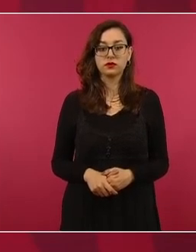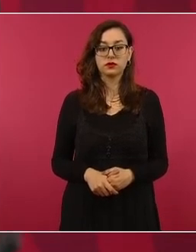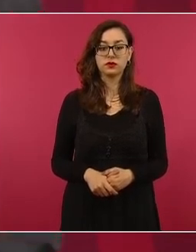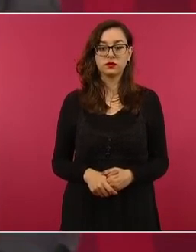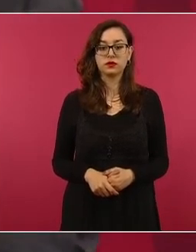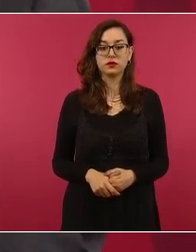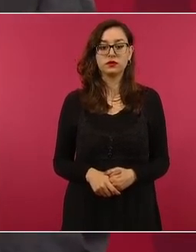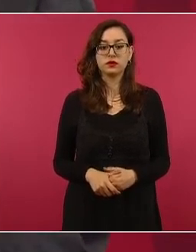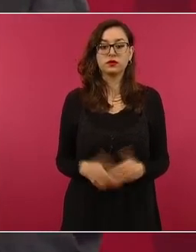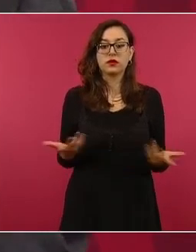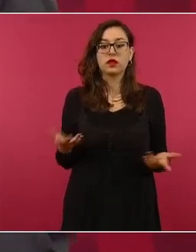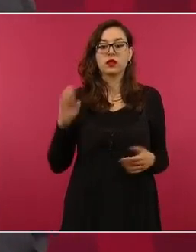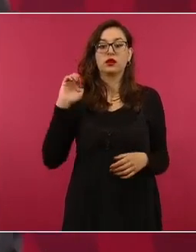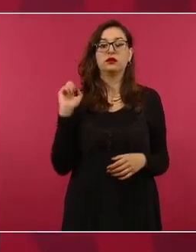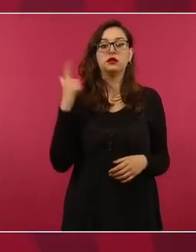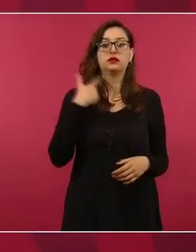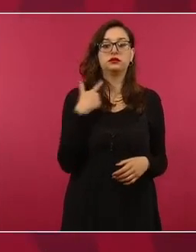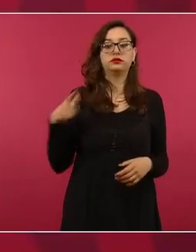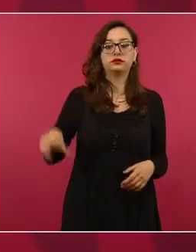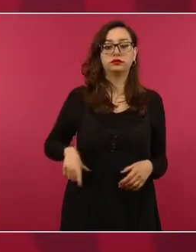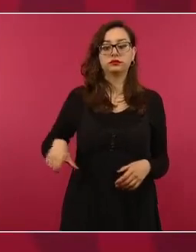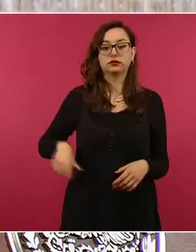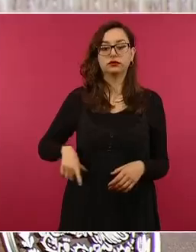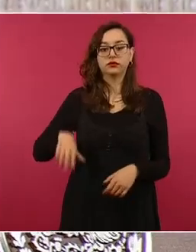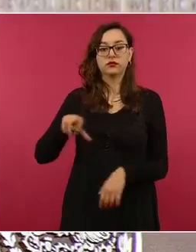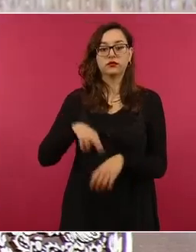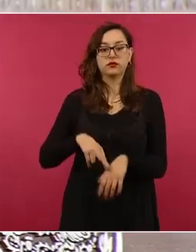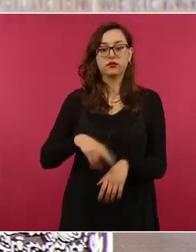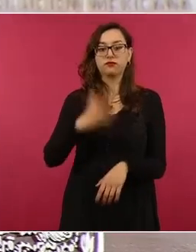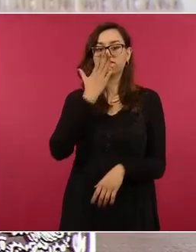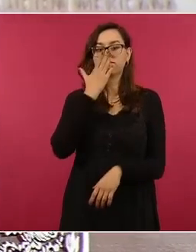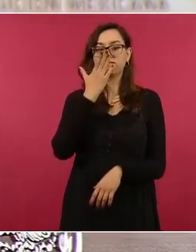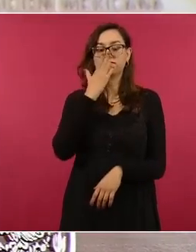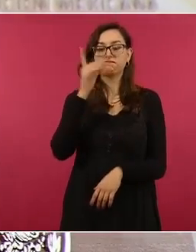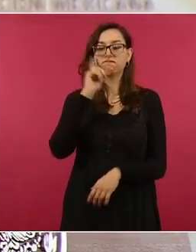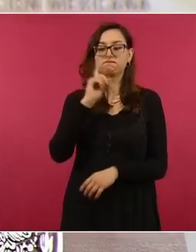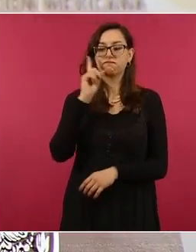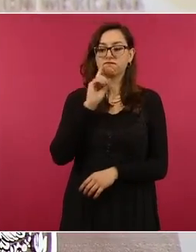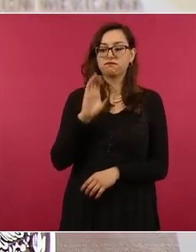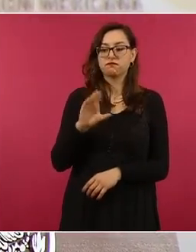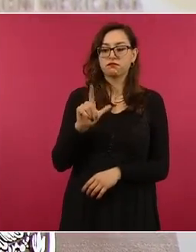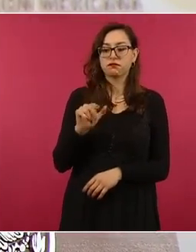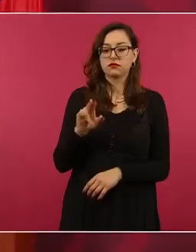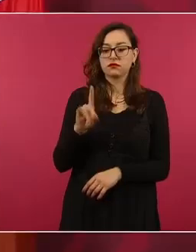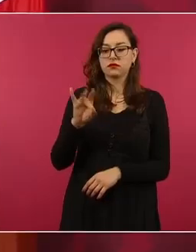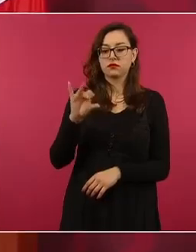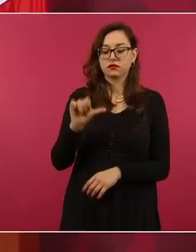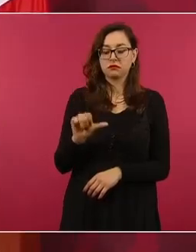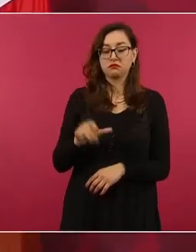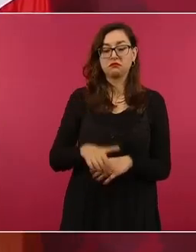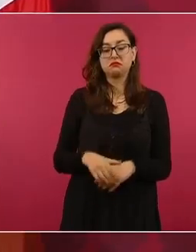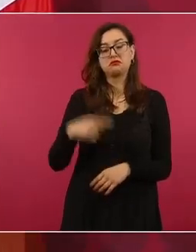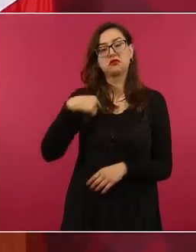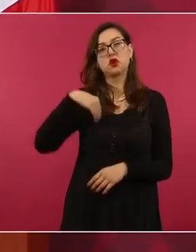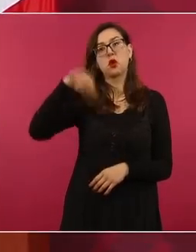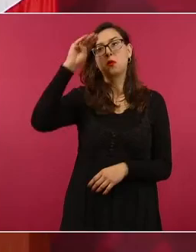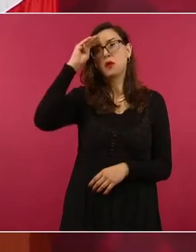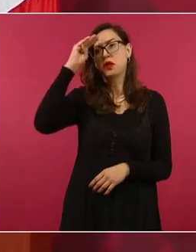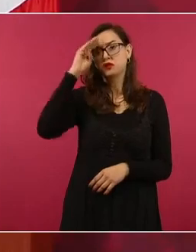la exgobernadora de Sonora, Claudia Pavlovich, es una mujer